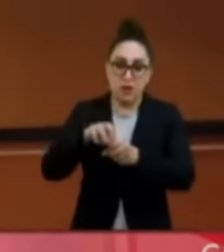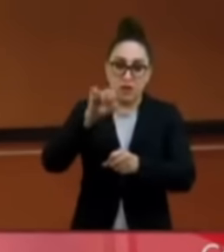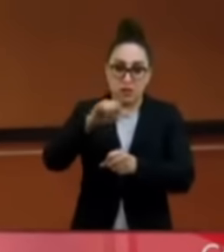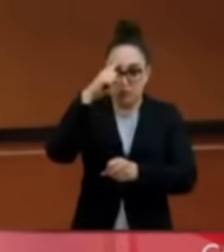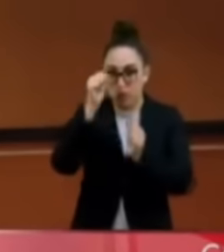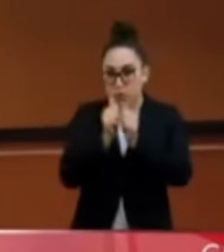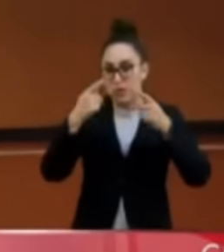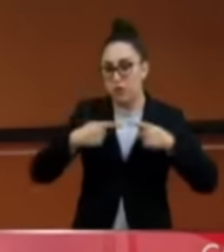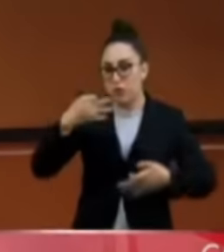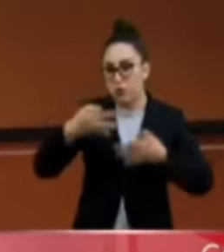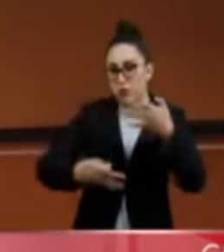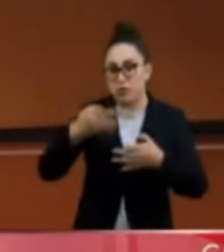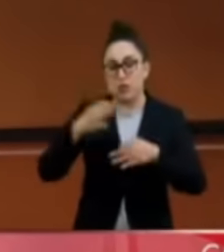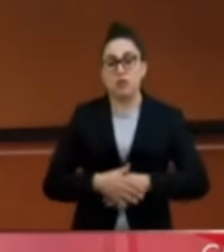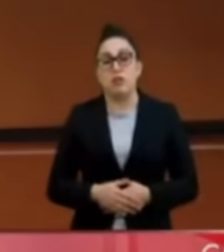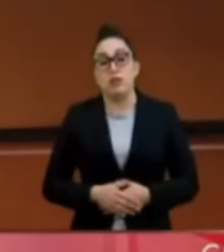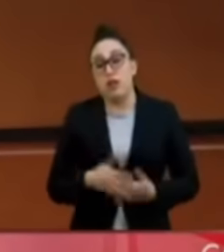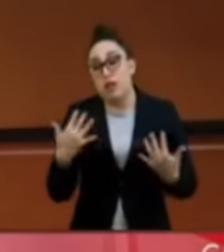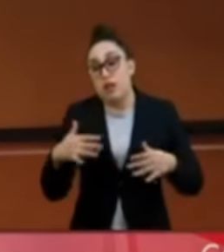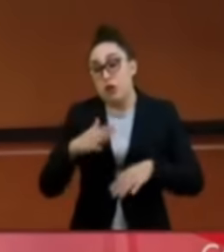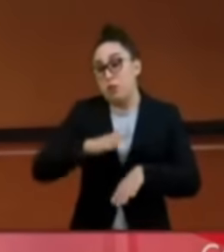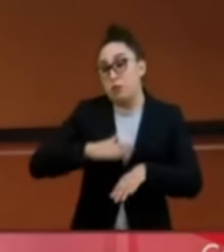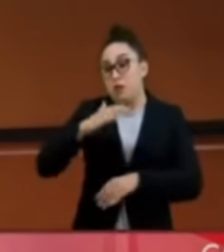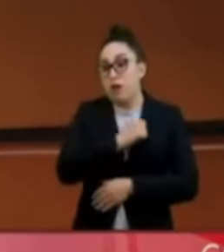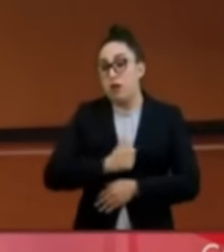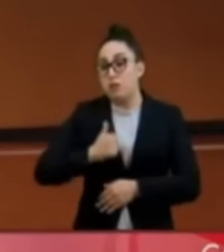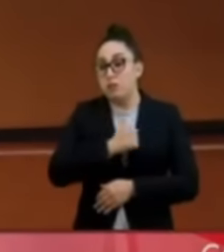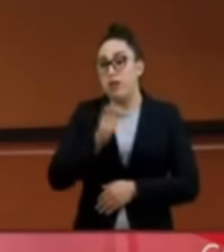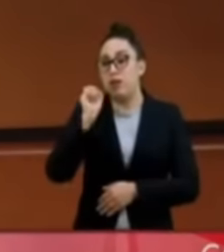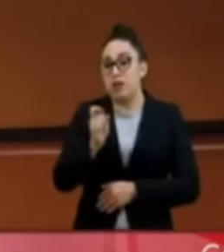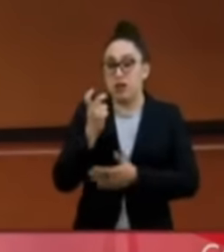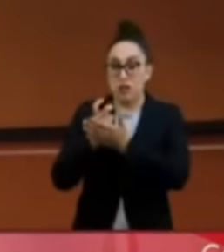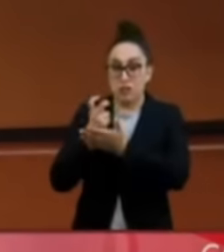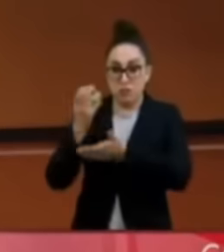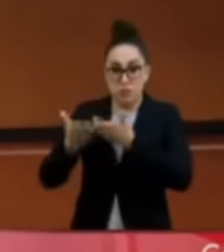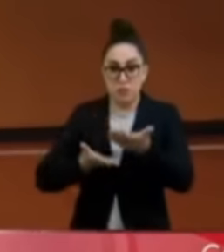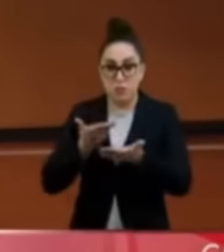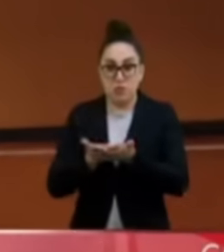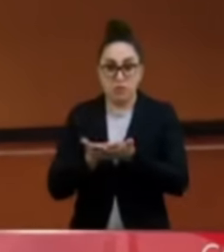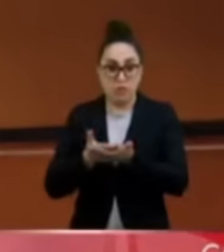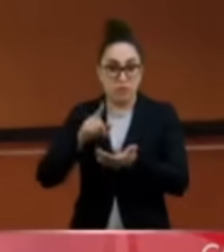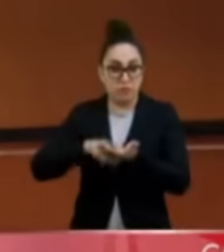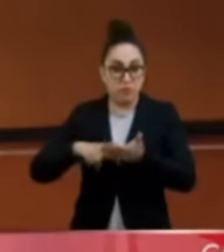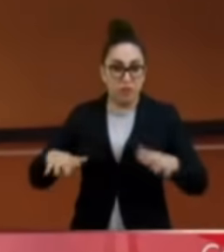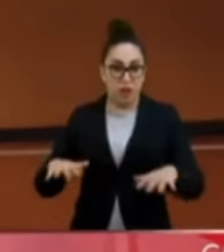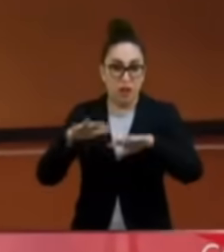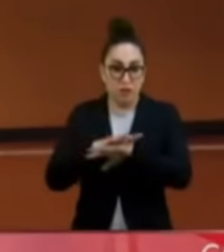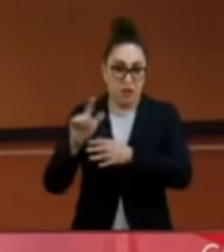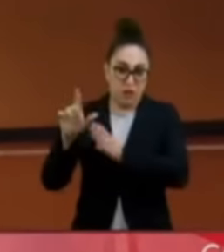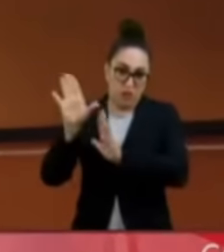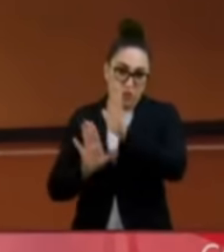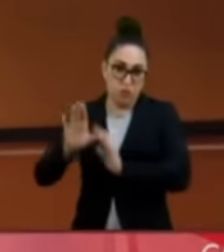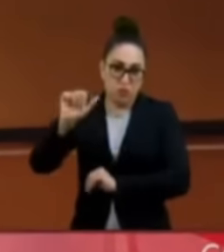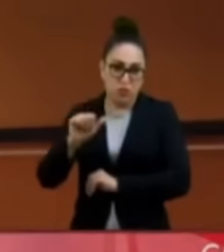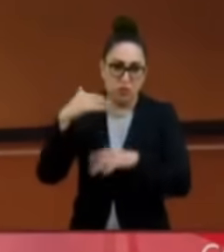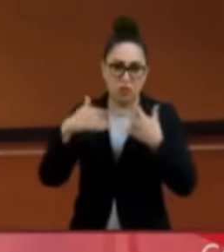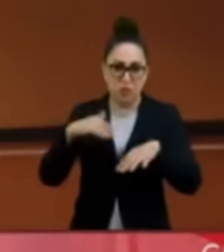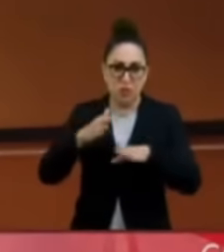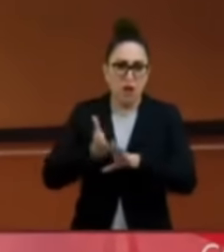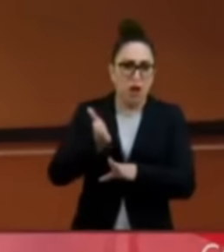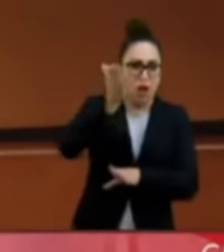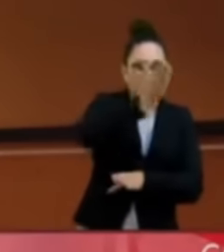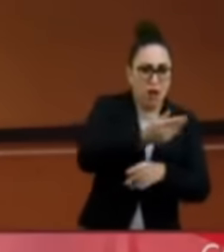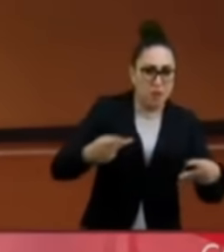naturaleza. Y mucho más lamentable es que esta reforma se haya hecho pasando por encima de muchas historias de